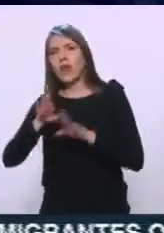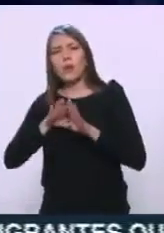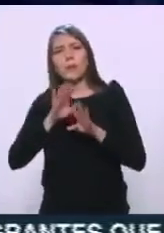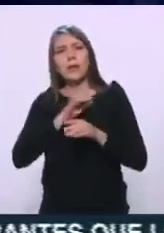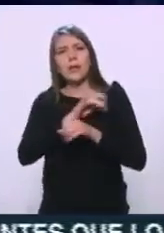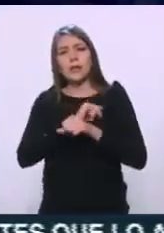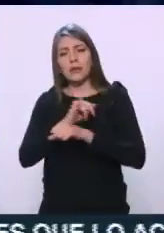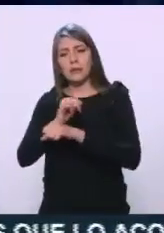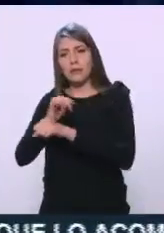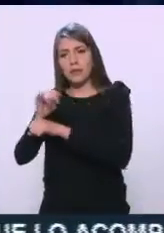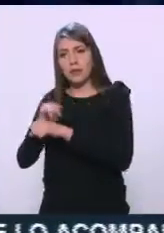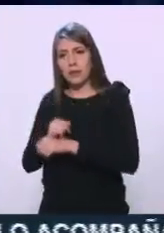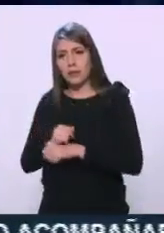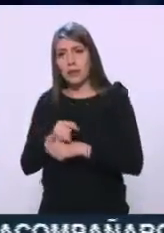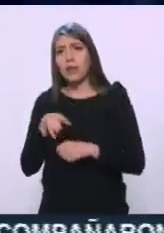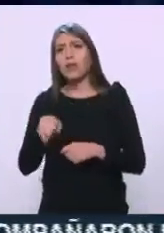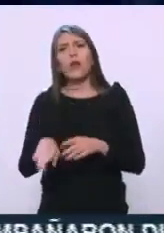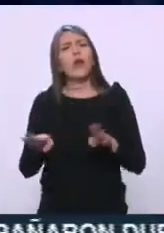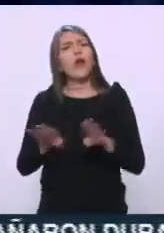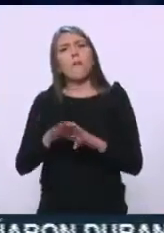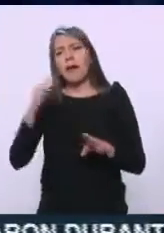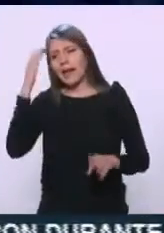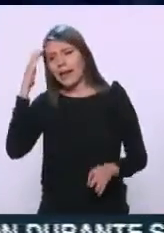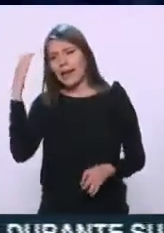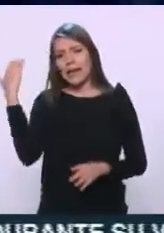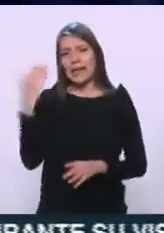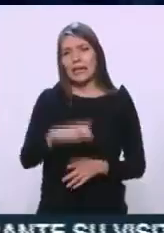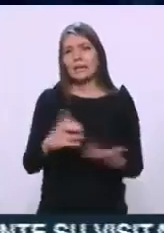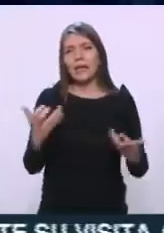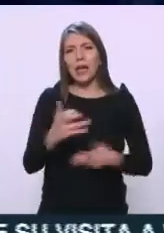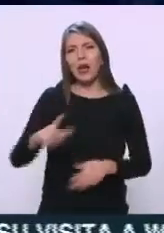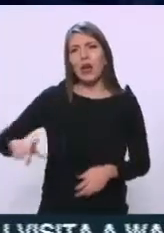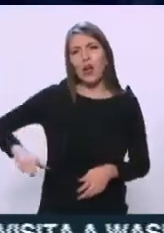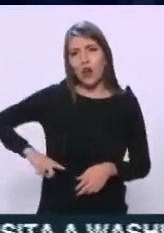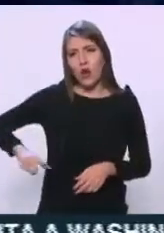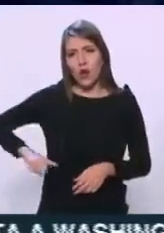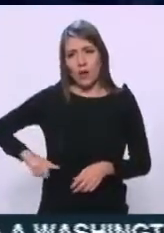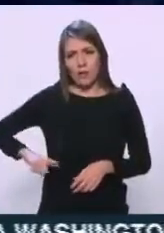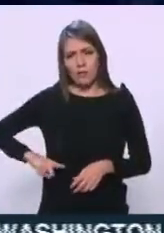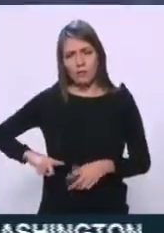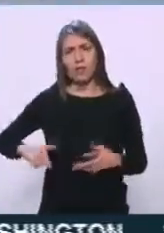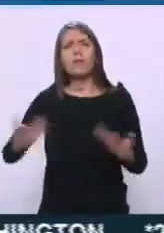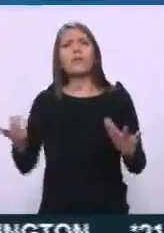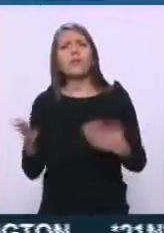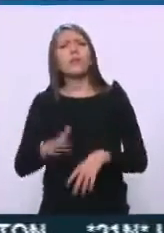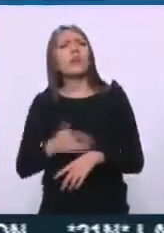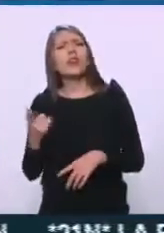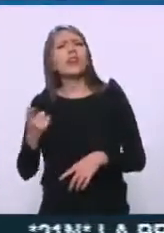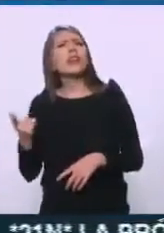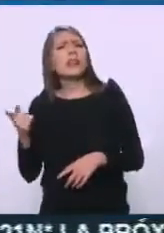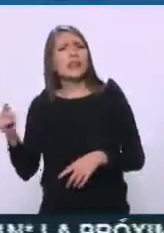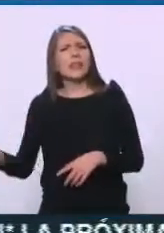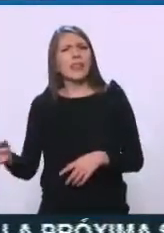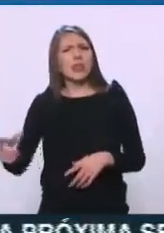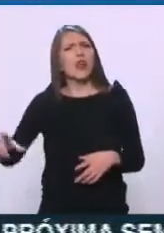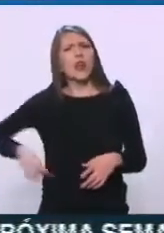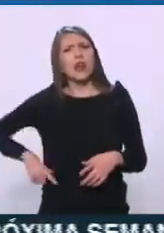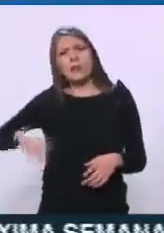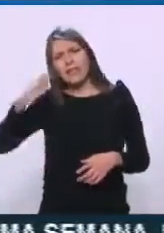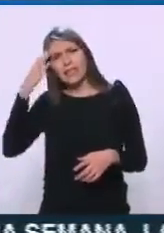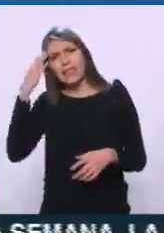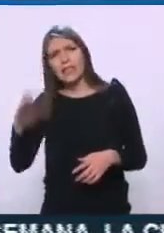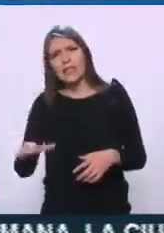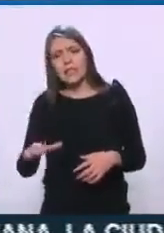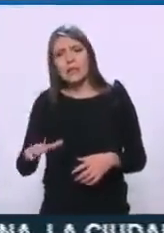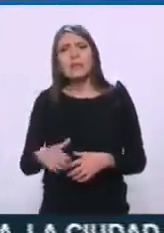con algo que llamamos un crimen de Estado. Y ahí está. ¿Por qué es un crimen de Estado? Porque al final de cuentas las corporaciones